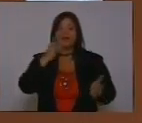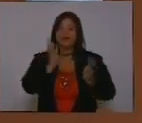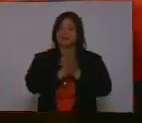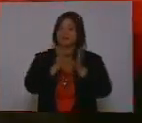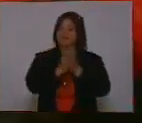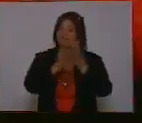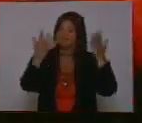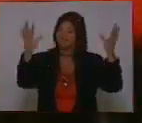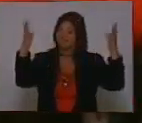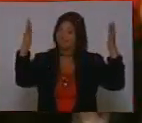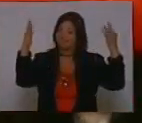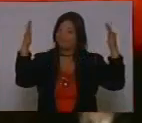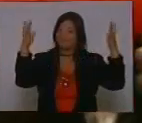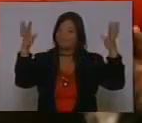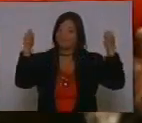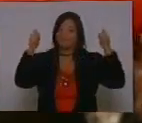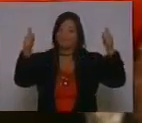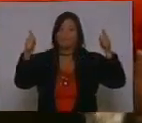Y